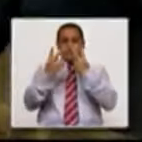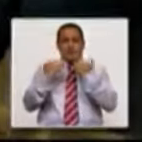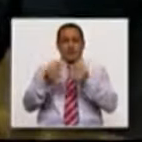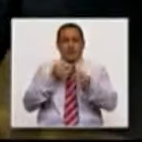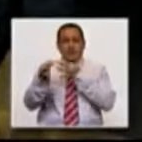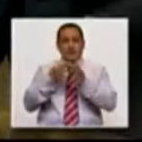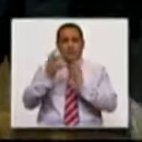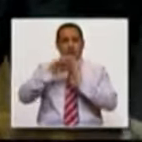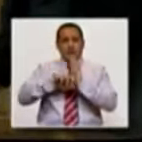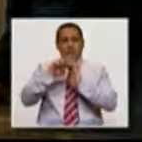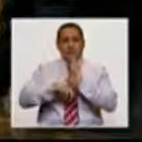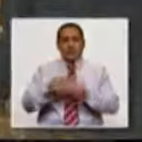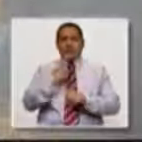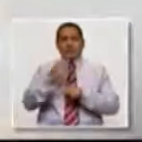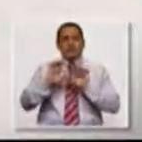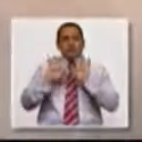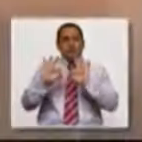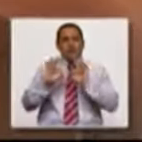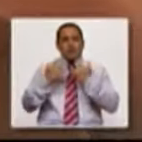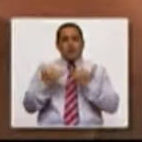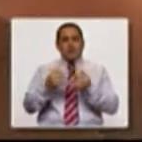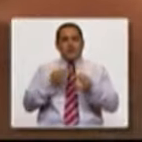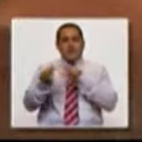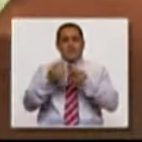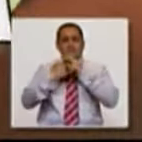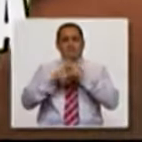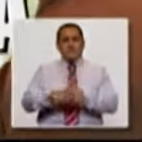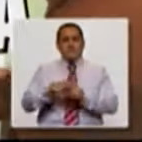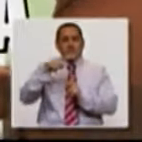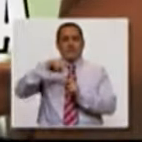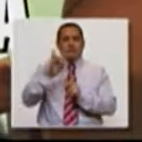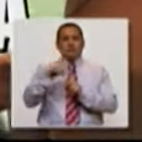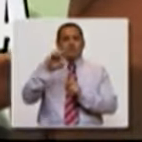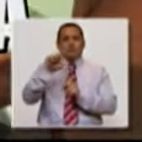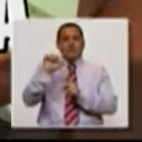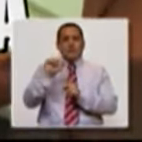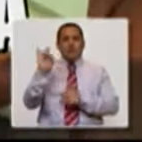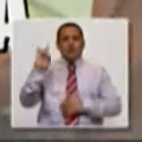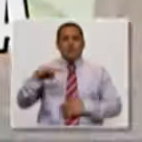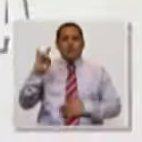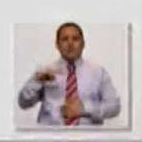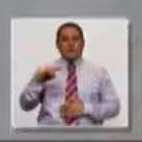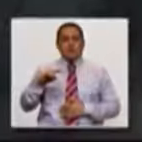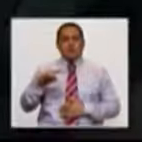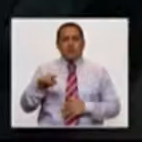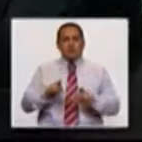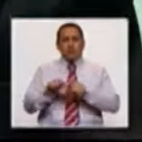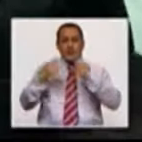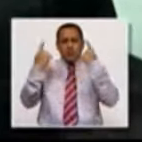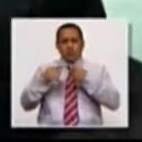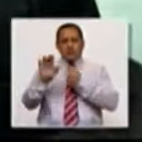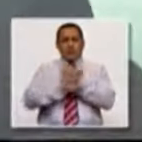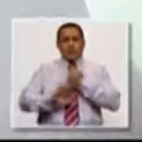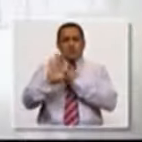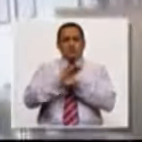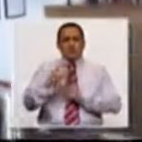en este programa. Es justo en este punto que se activa la tutela de urgencia. Un mecanismo de